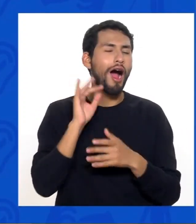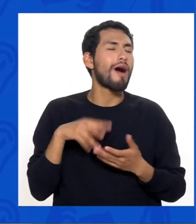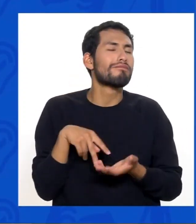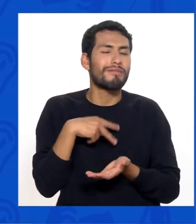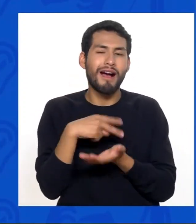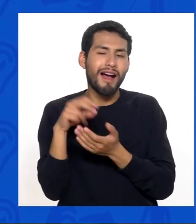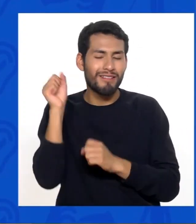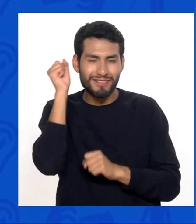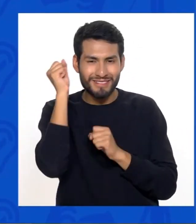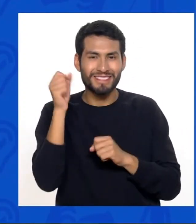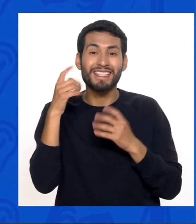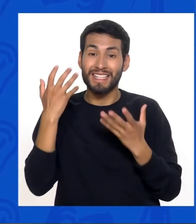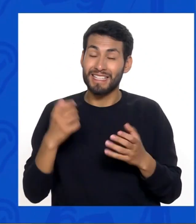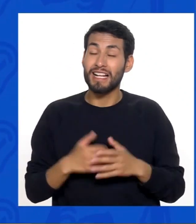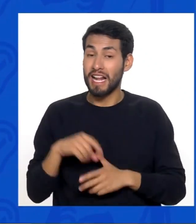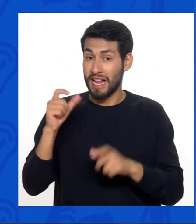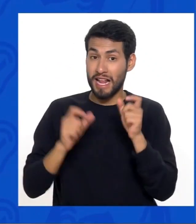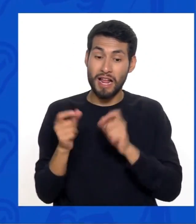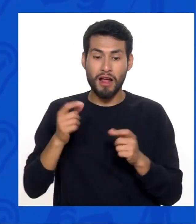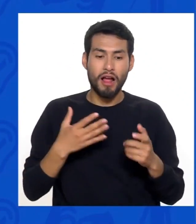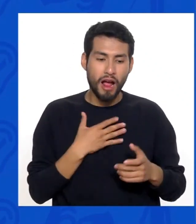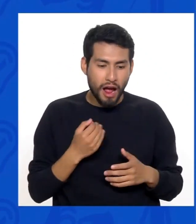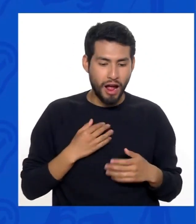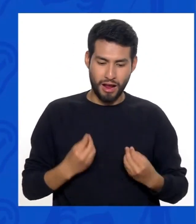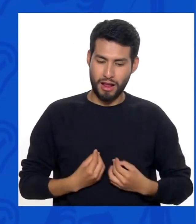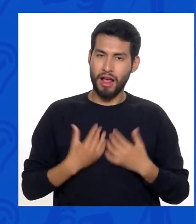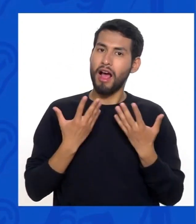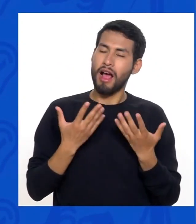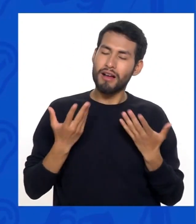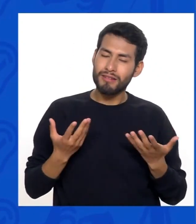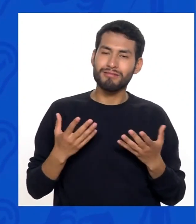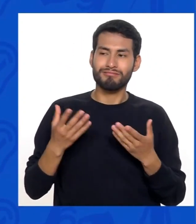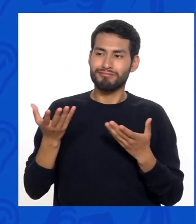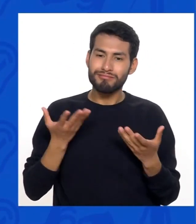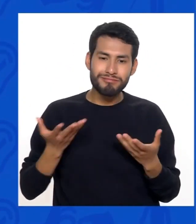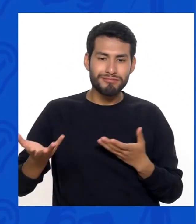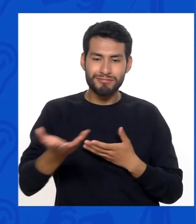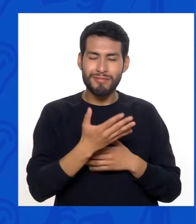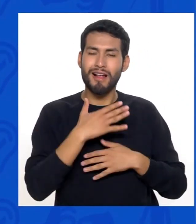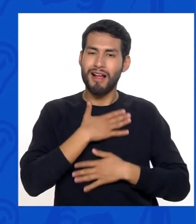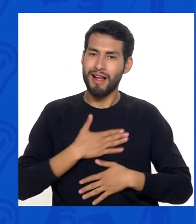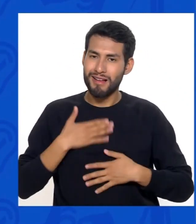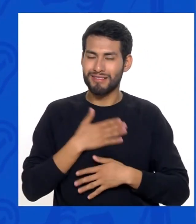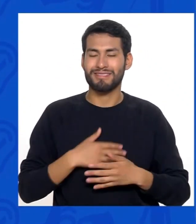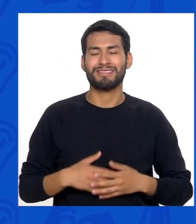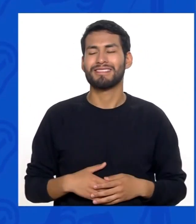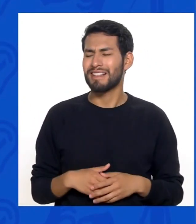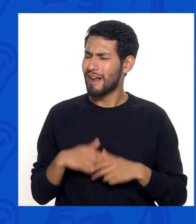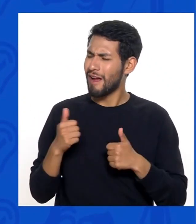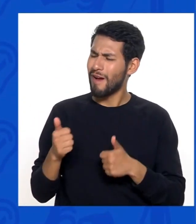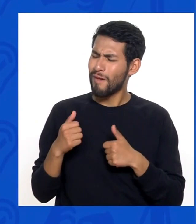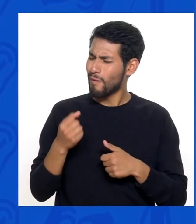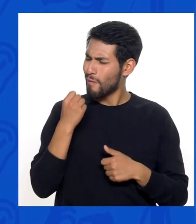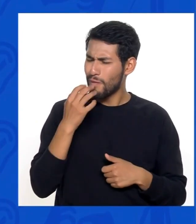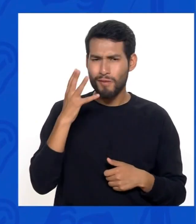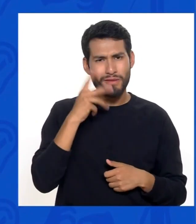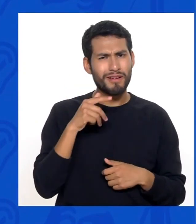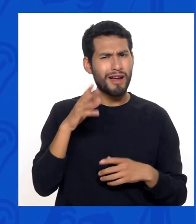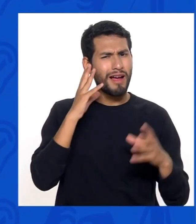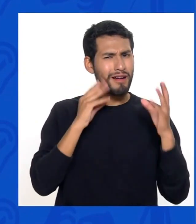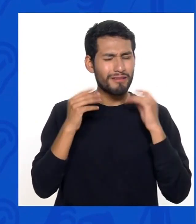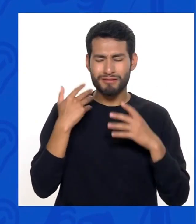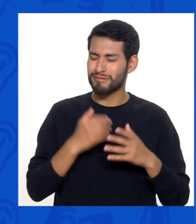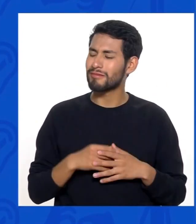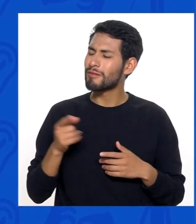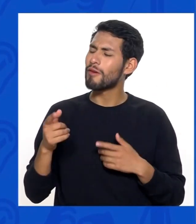¿no? Y eso es lo que nos gusta, que el público también se involucre bien, y que goce el espectáculo. Qué bien, qué bonito, una gran